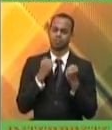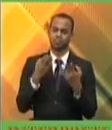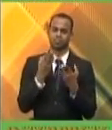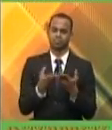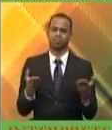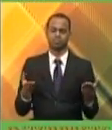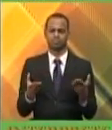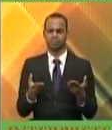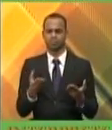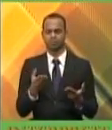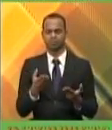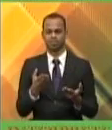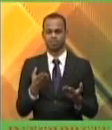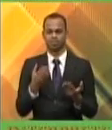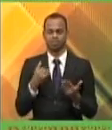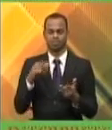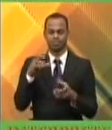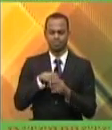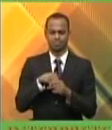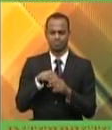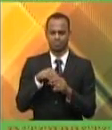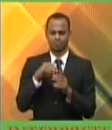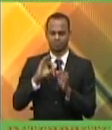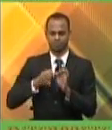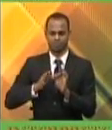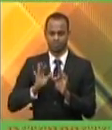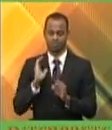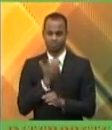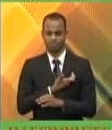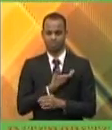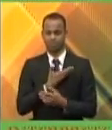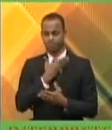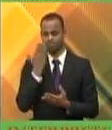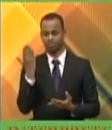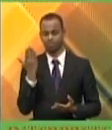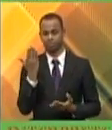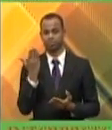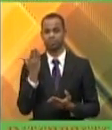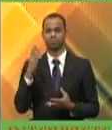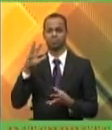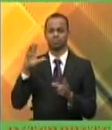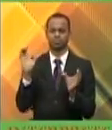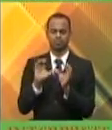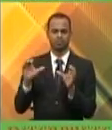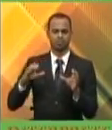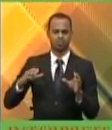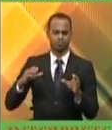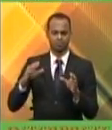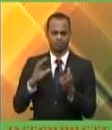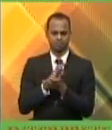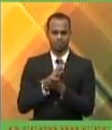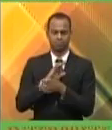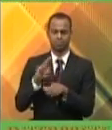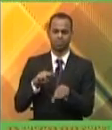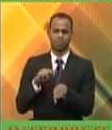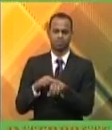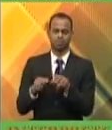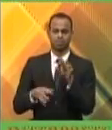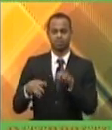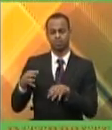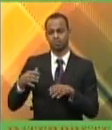carencias porque no están en el banco de intérpretes de nosotros porque no está están certificados con la escuela nacional de la judicatura